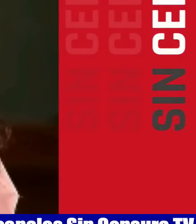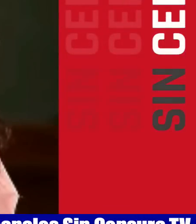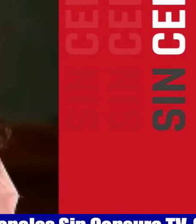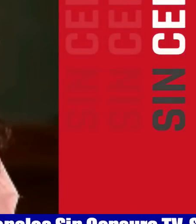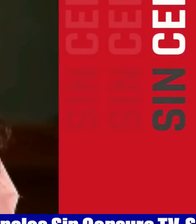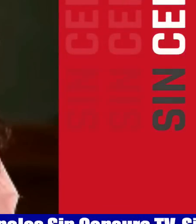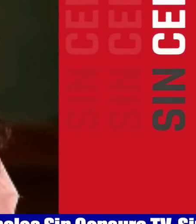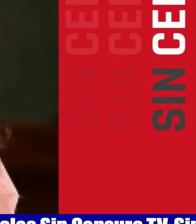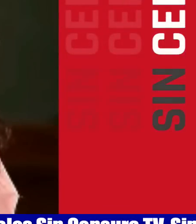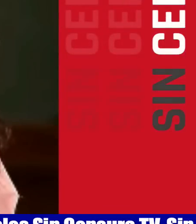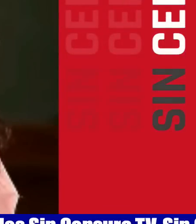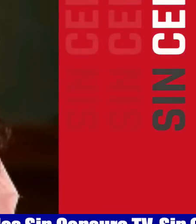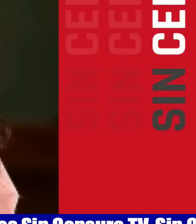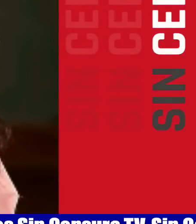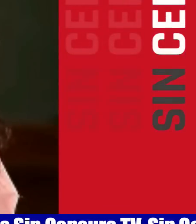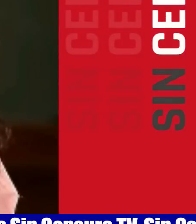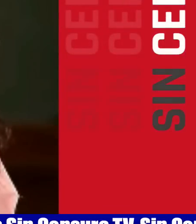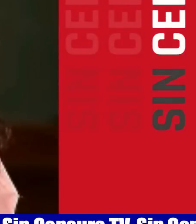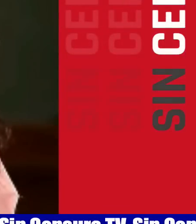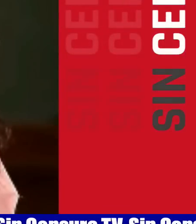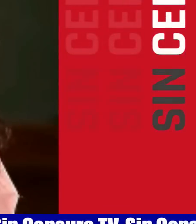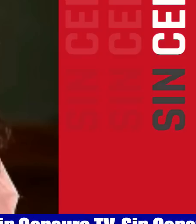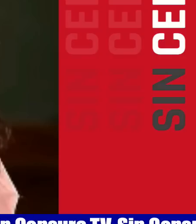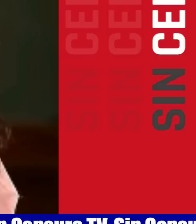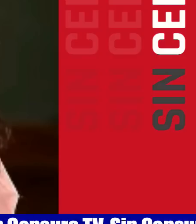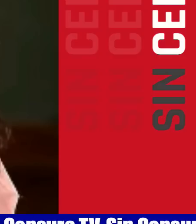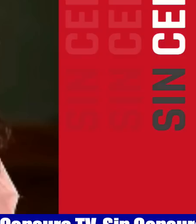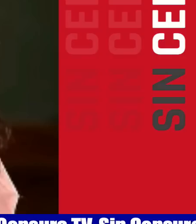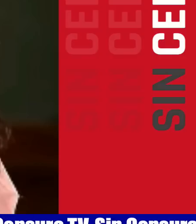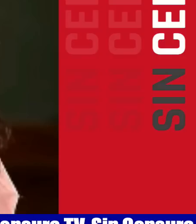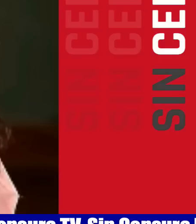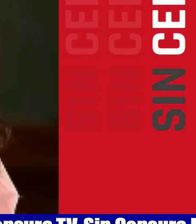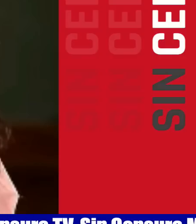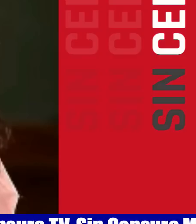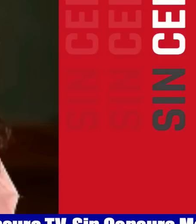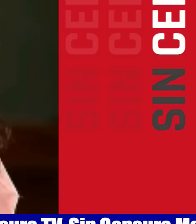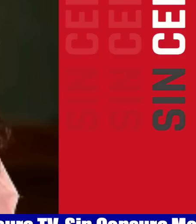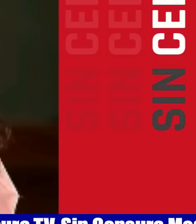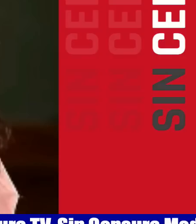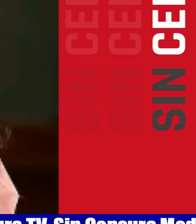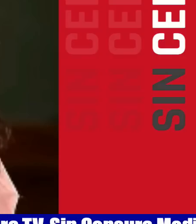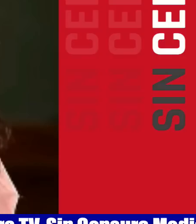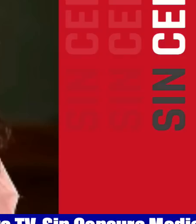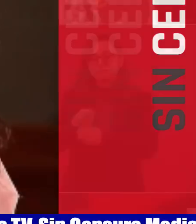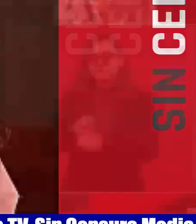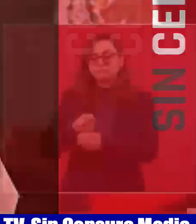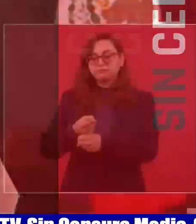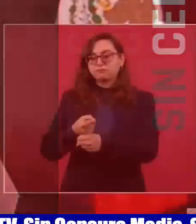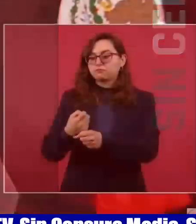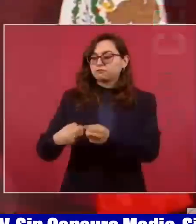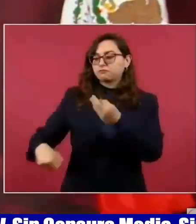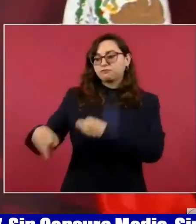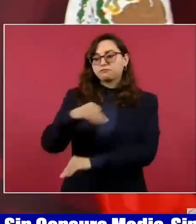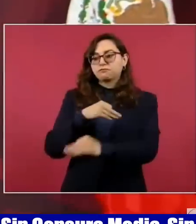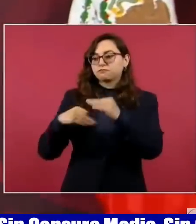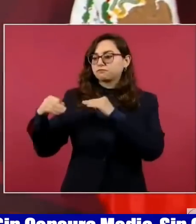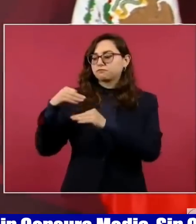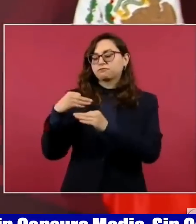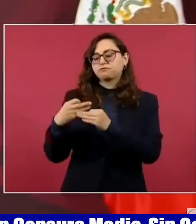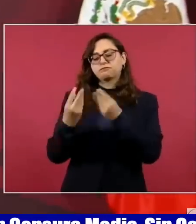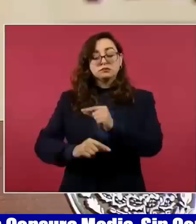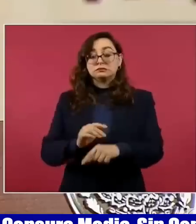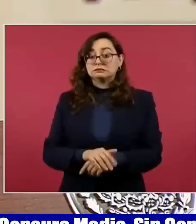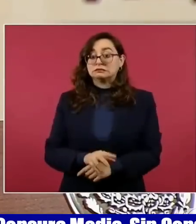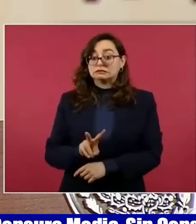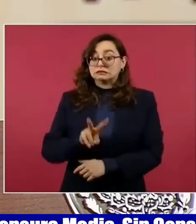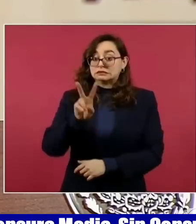opinión. Dice, pues no, mire, lo que considero es que mi opinión es que se resuelva, ¿no? Pero que le llama la atención, esa no es Dalila Escobar,